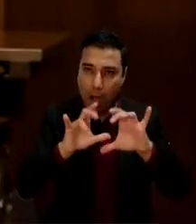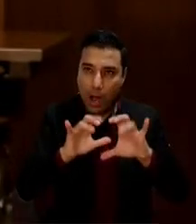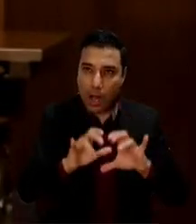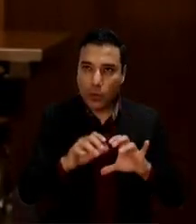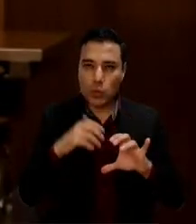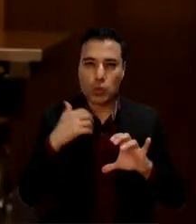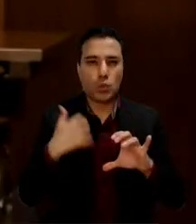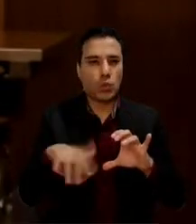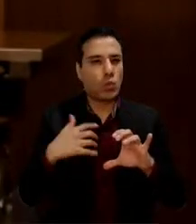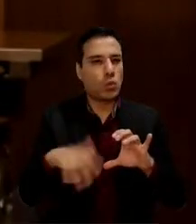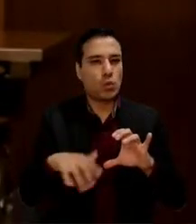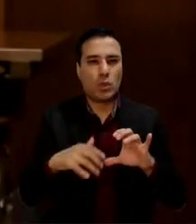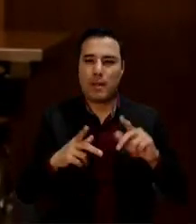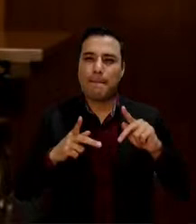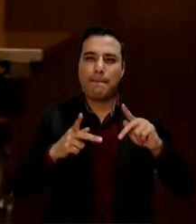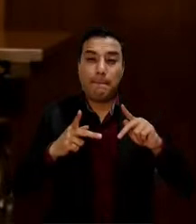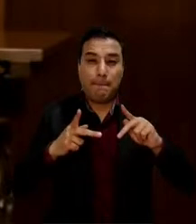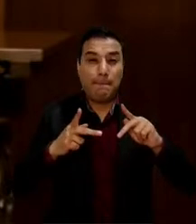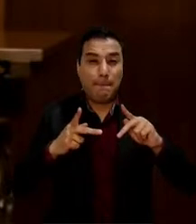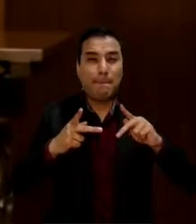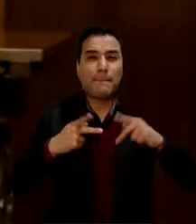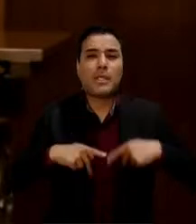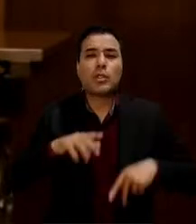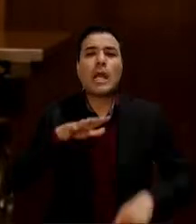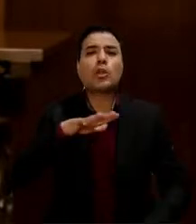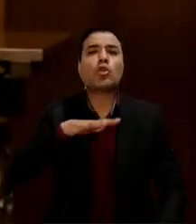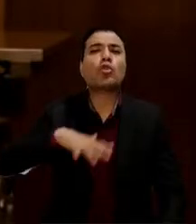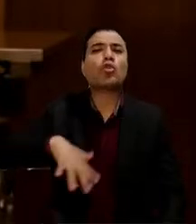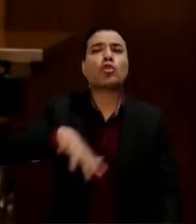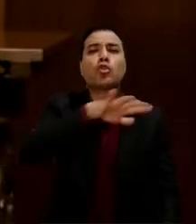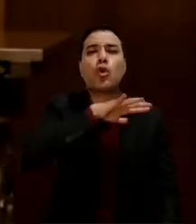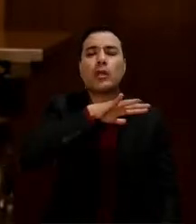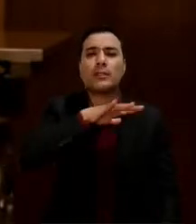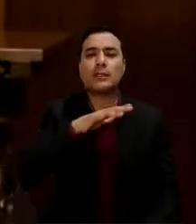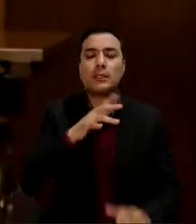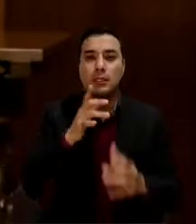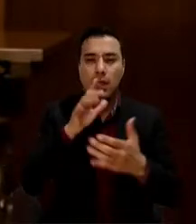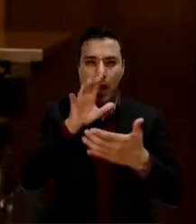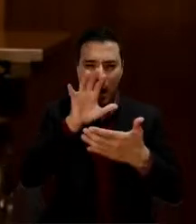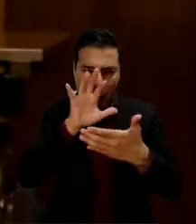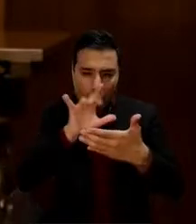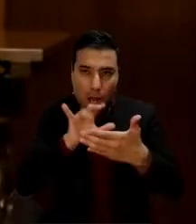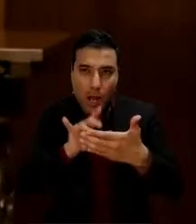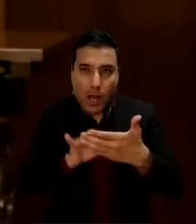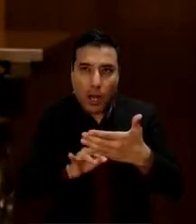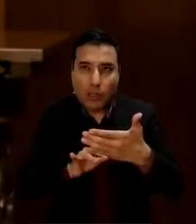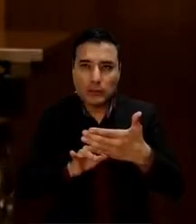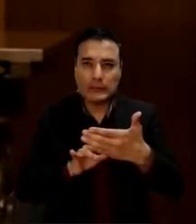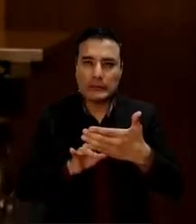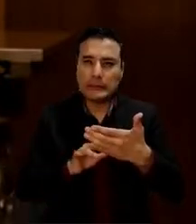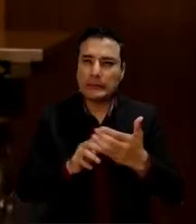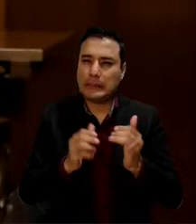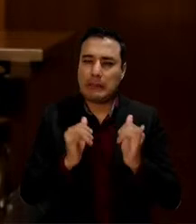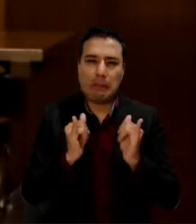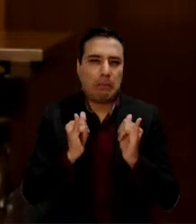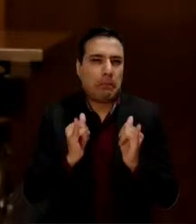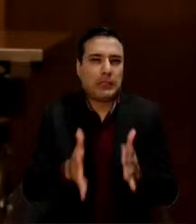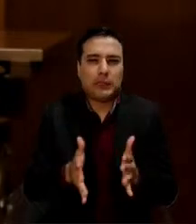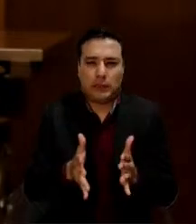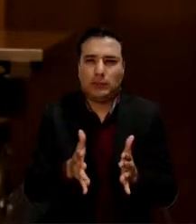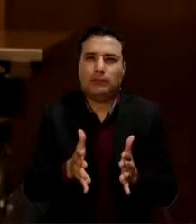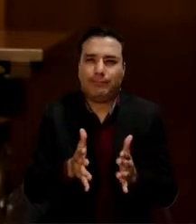ciudadanía revisar un cúmulo de información diversa realizada por escrito o